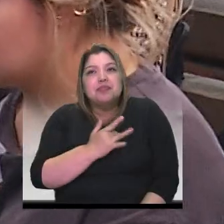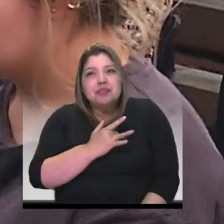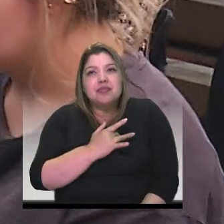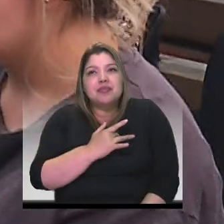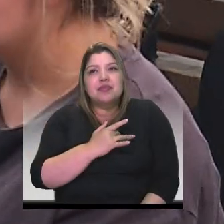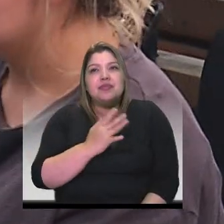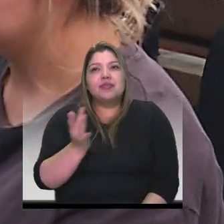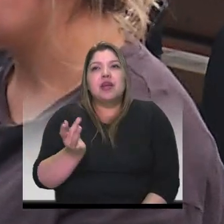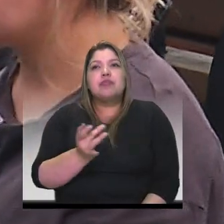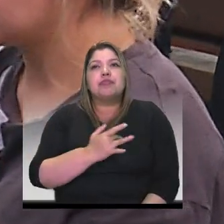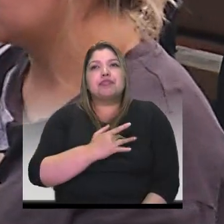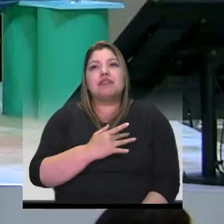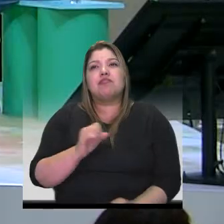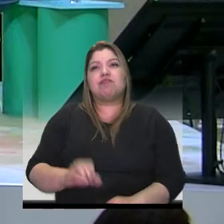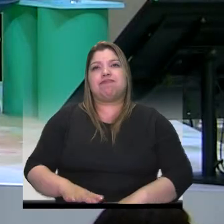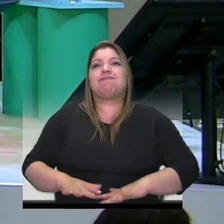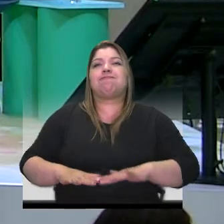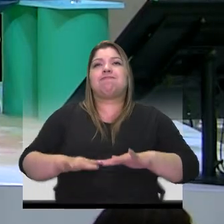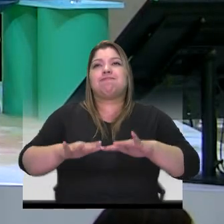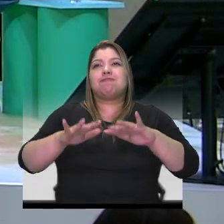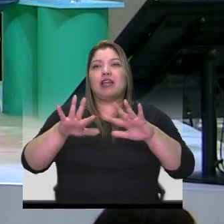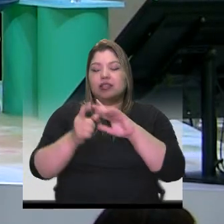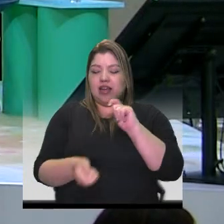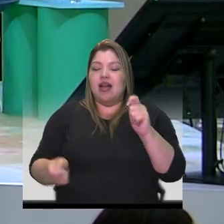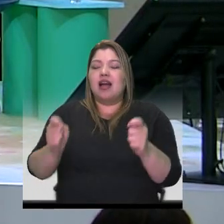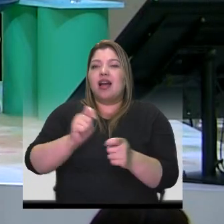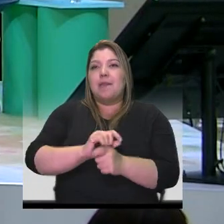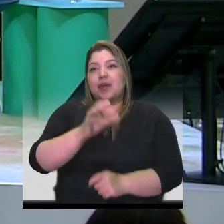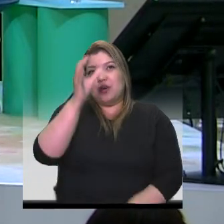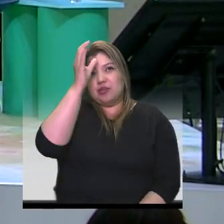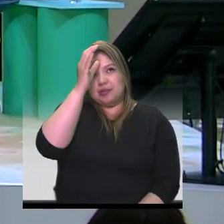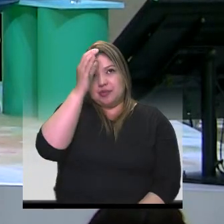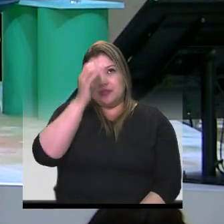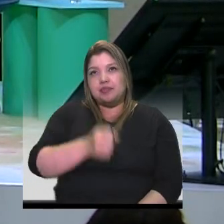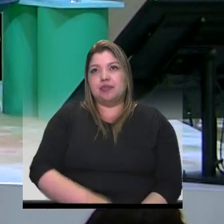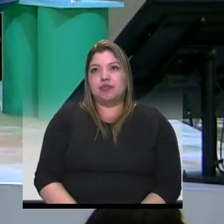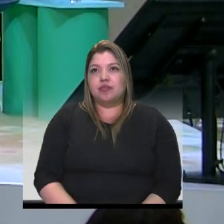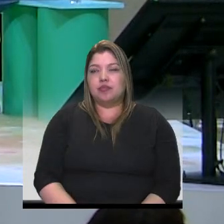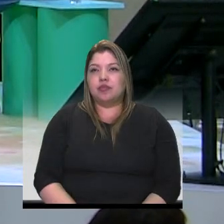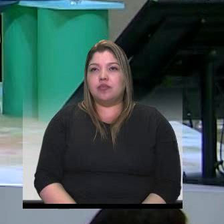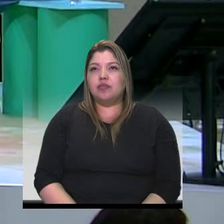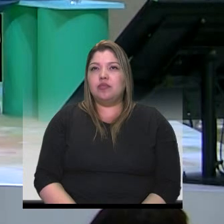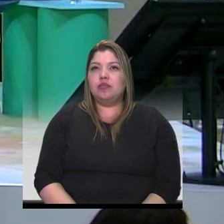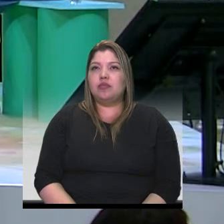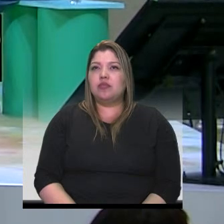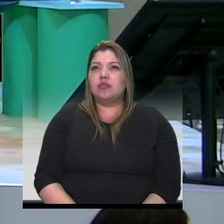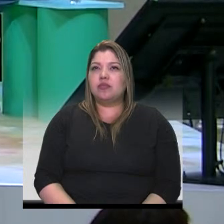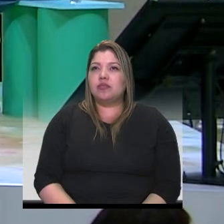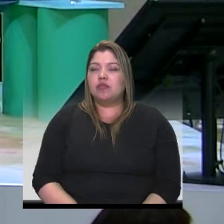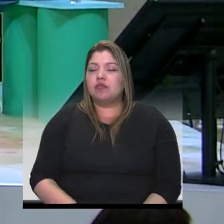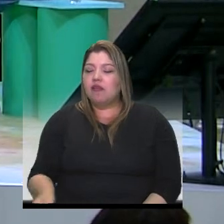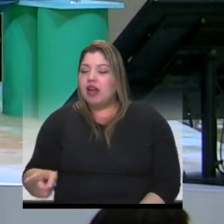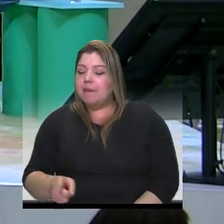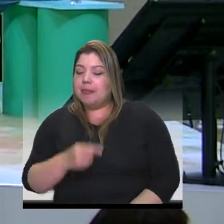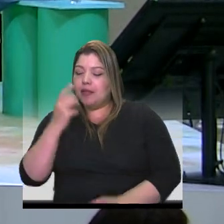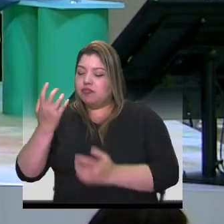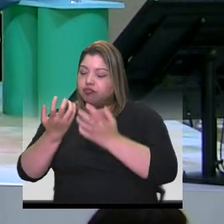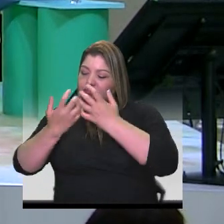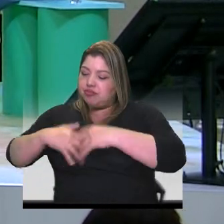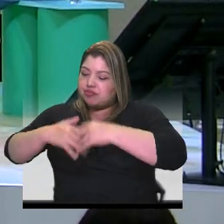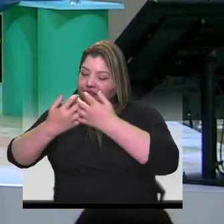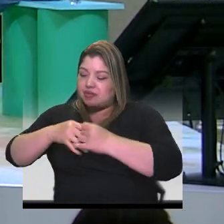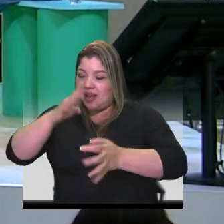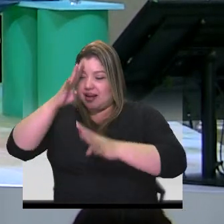de la abundancia cambia. El sentido de la abundancia cambia. Y para una industria creativa, yo creo que eso es un punto muy